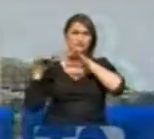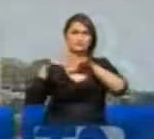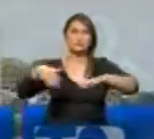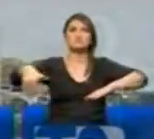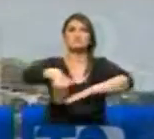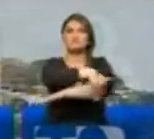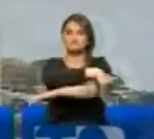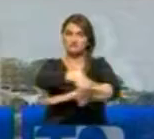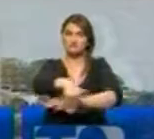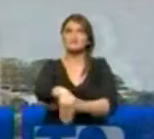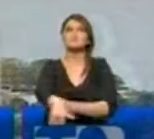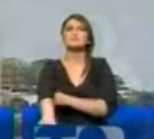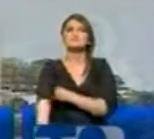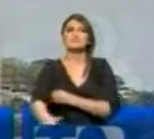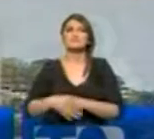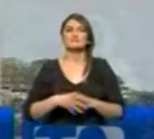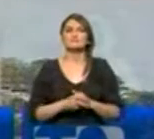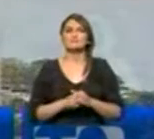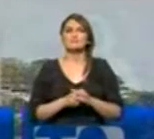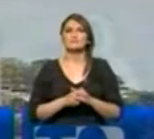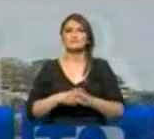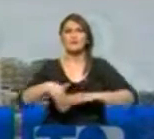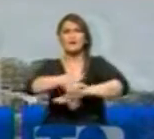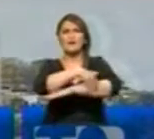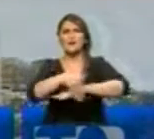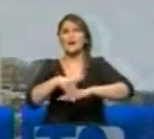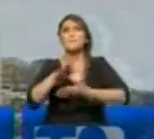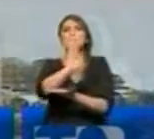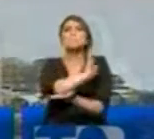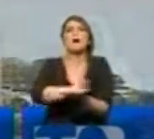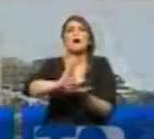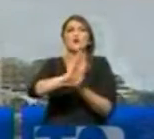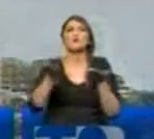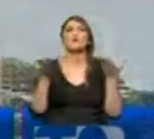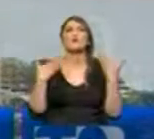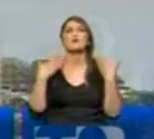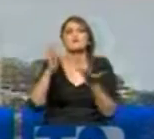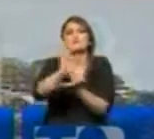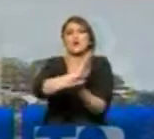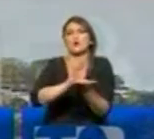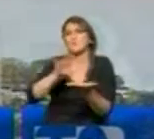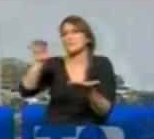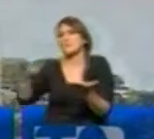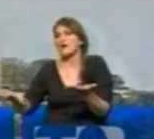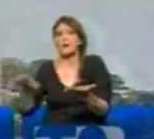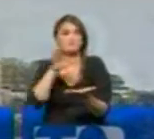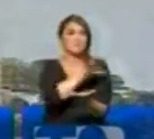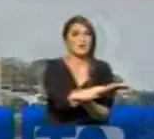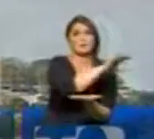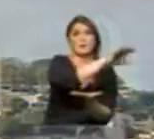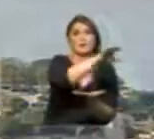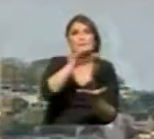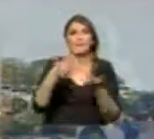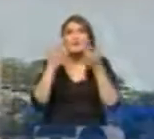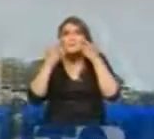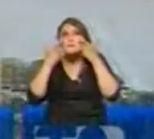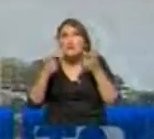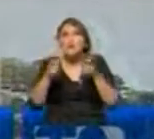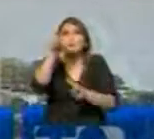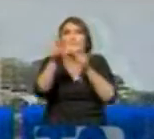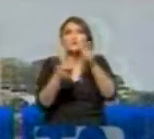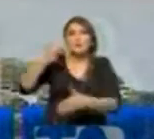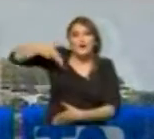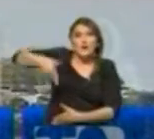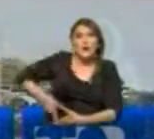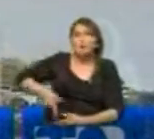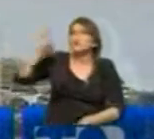que salieron del fuerte Huancavilca se dirigieron a varios sectores de Guayaquil para iniciar con el operativo de control de armas. Desde las 9 de la noche hasta la